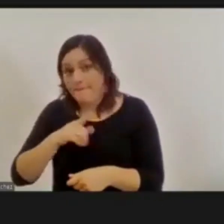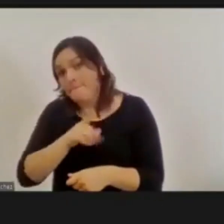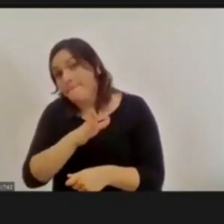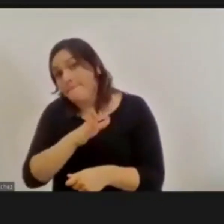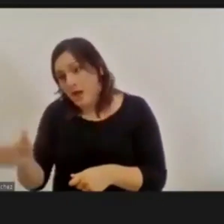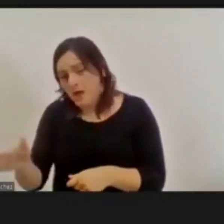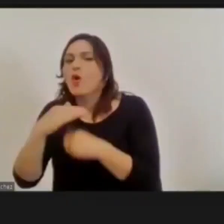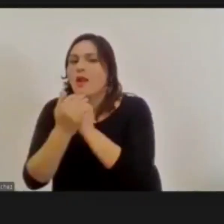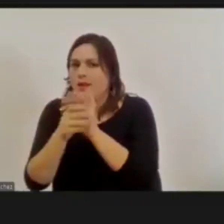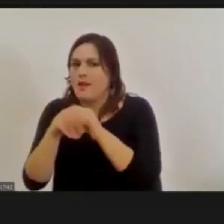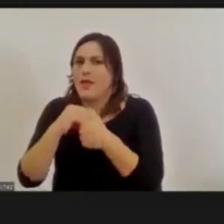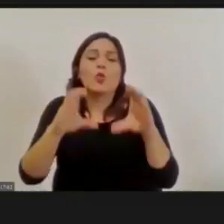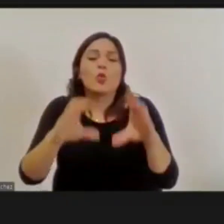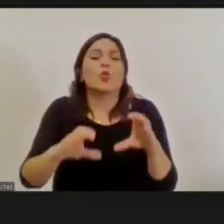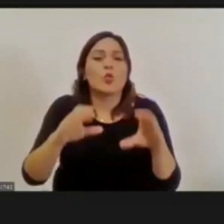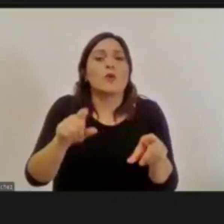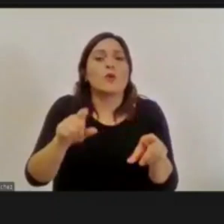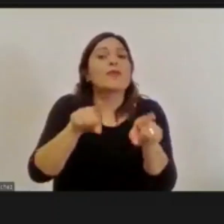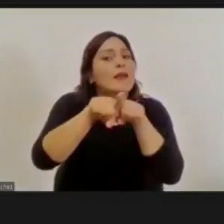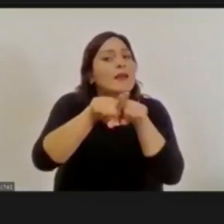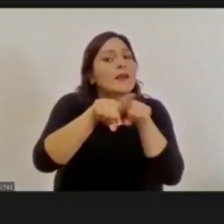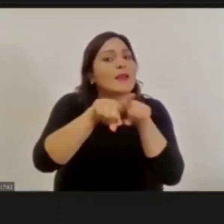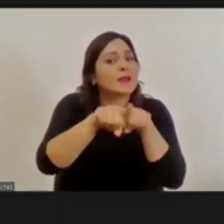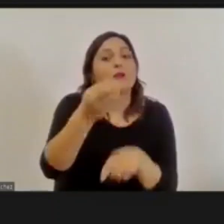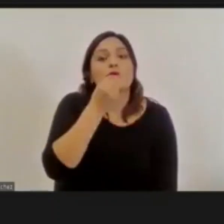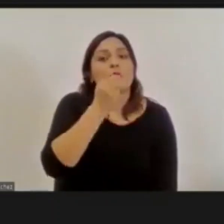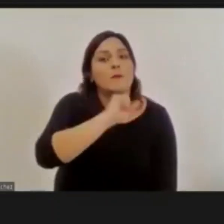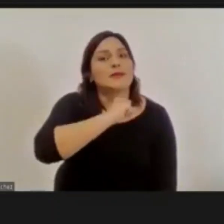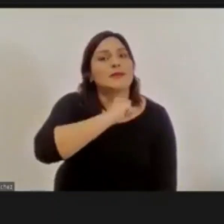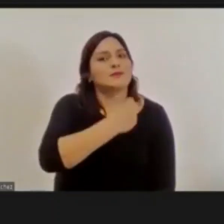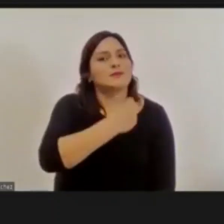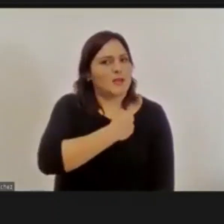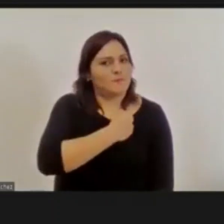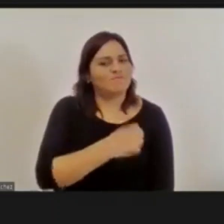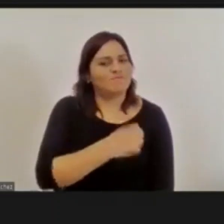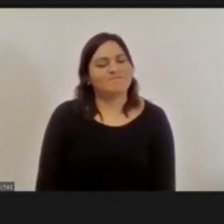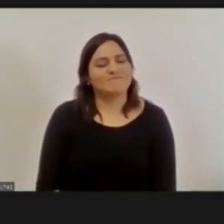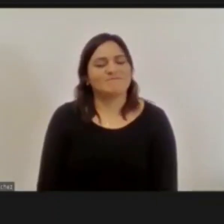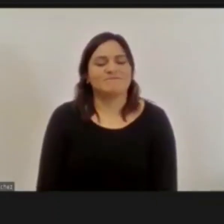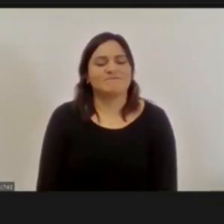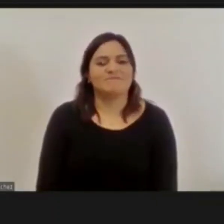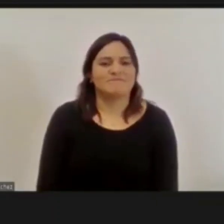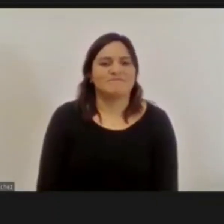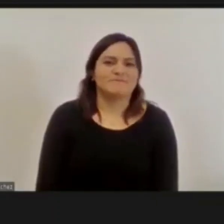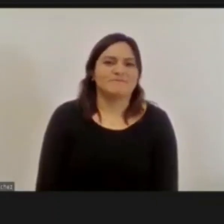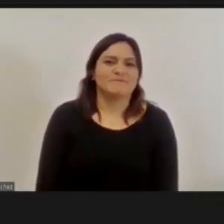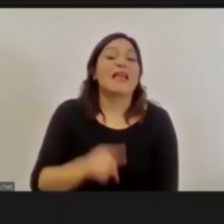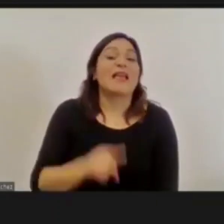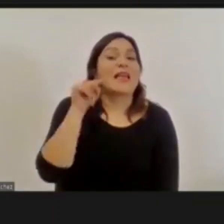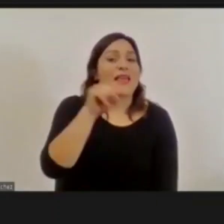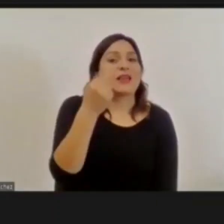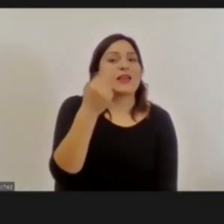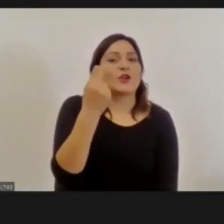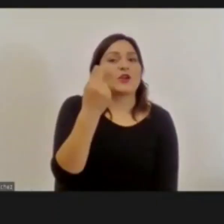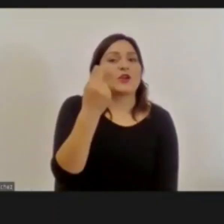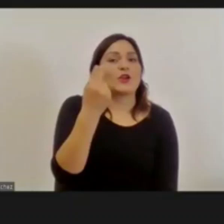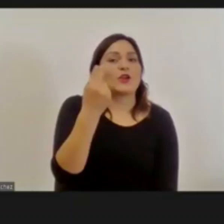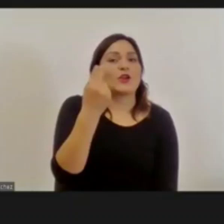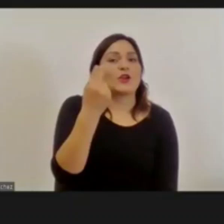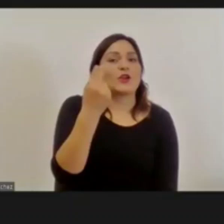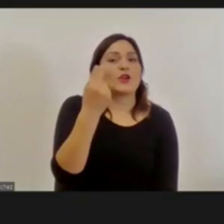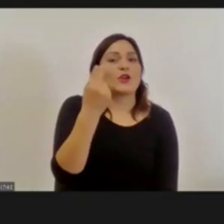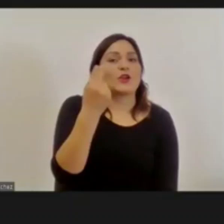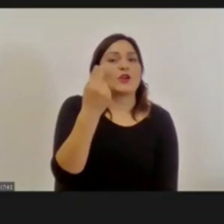y aliméntate sanamente. Muy bien, ella es Susana, la enfermera. Y el